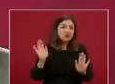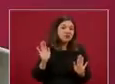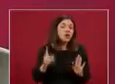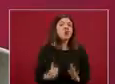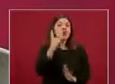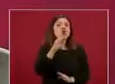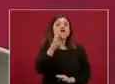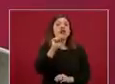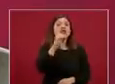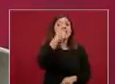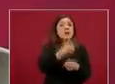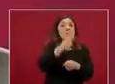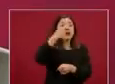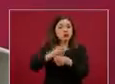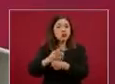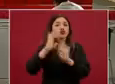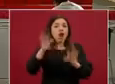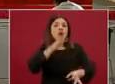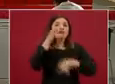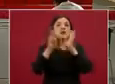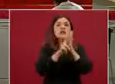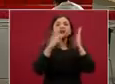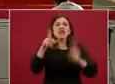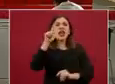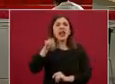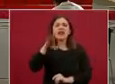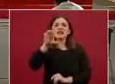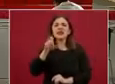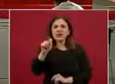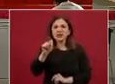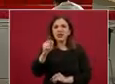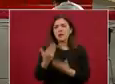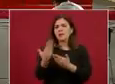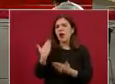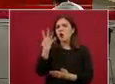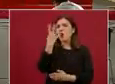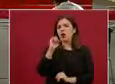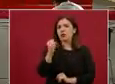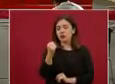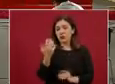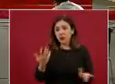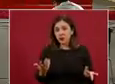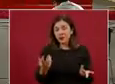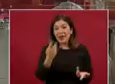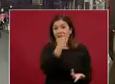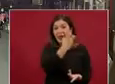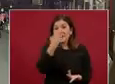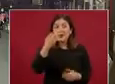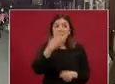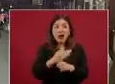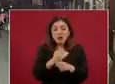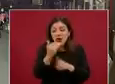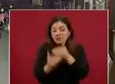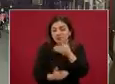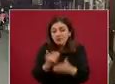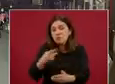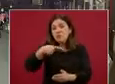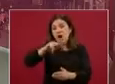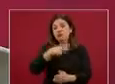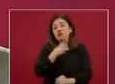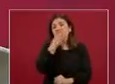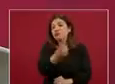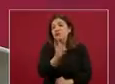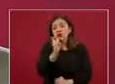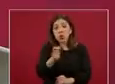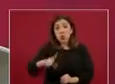estudio fase 1-2 que fue publicado en la revista Lancet el pasado 4 de septiembre. Entonces, en eso vamos, pero el mensaje básico